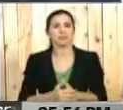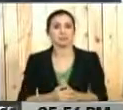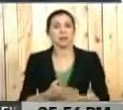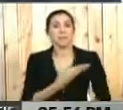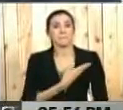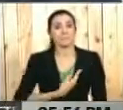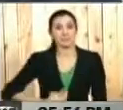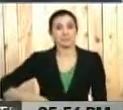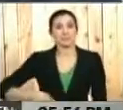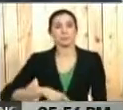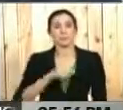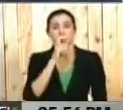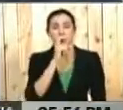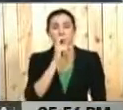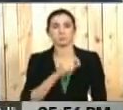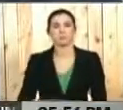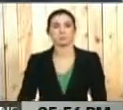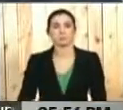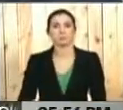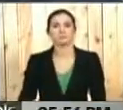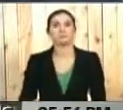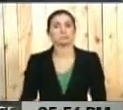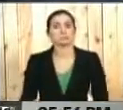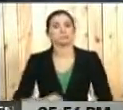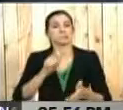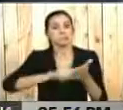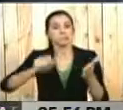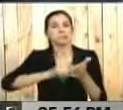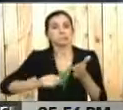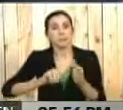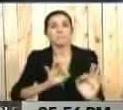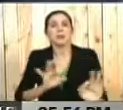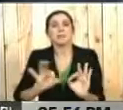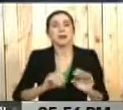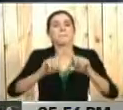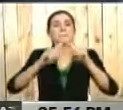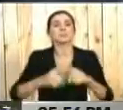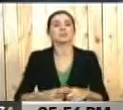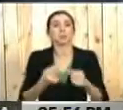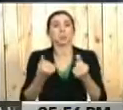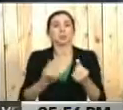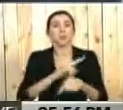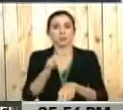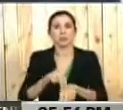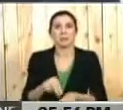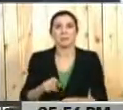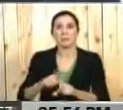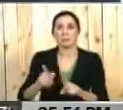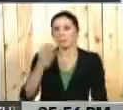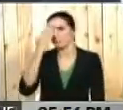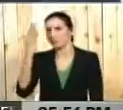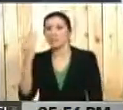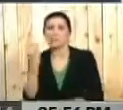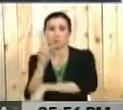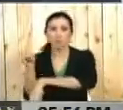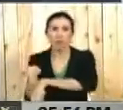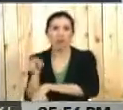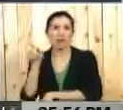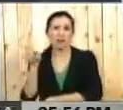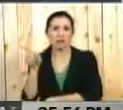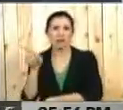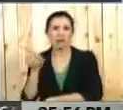el presidente de la República con el presupuesto nacional ante una asamblea que ha sido declarada en sus actos